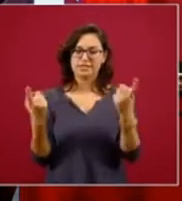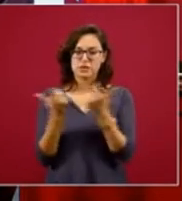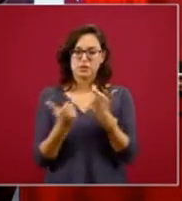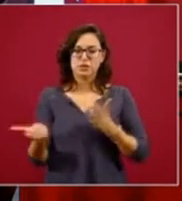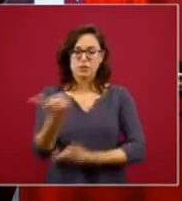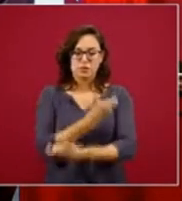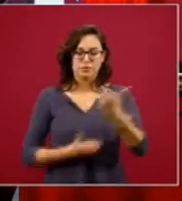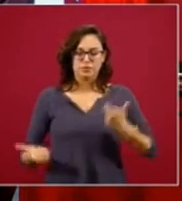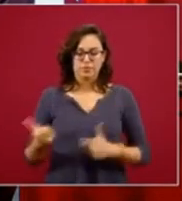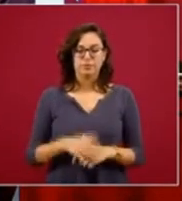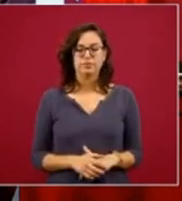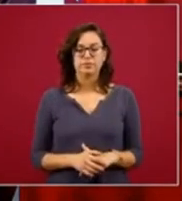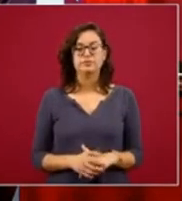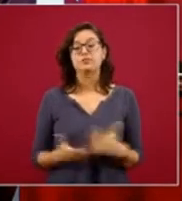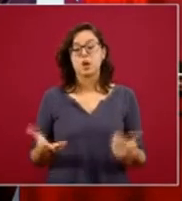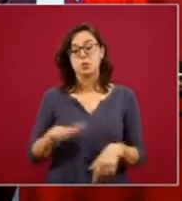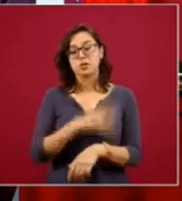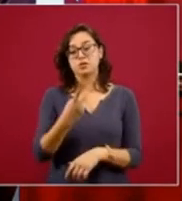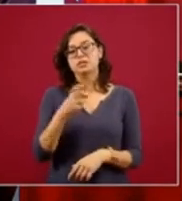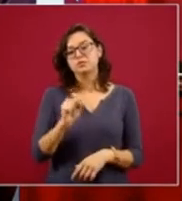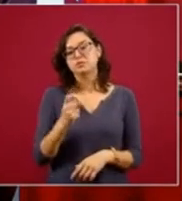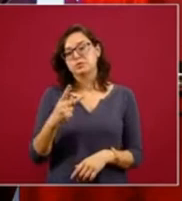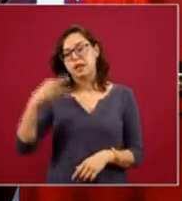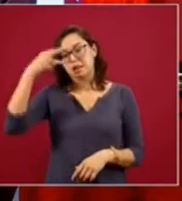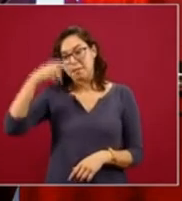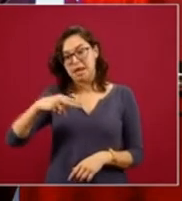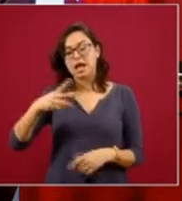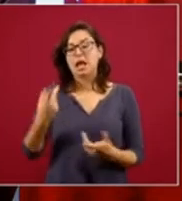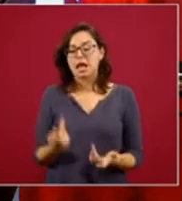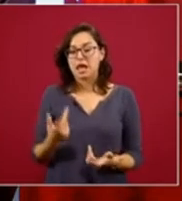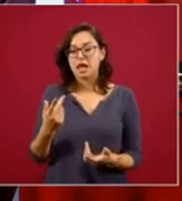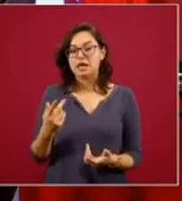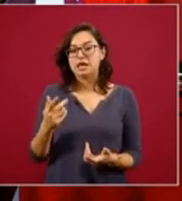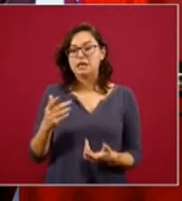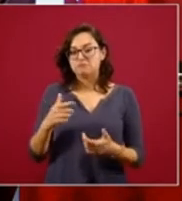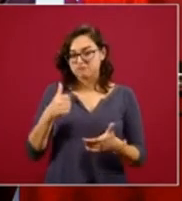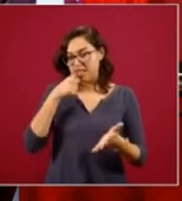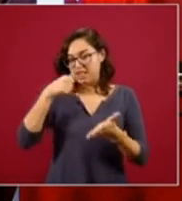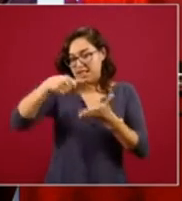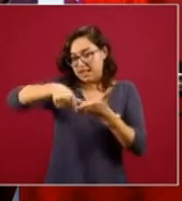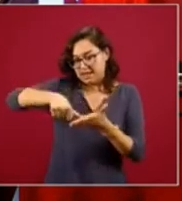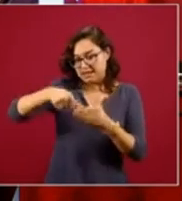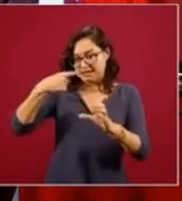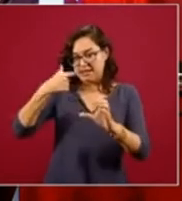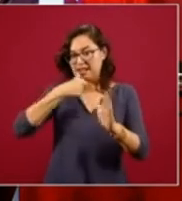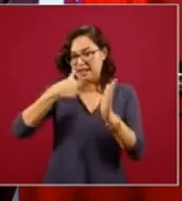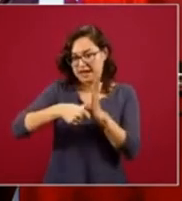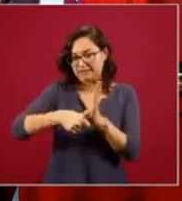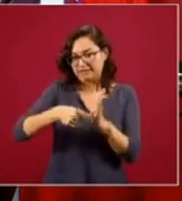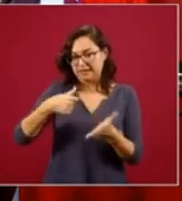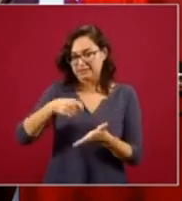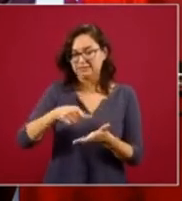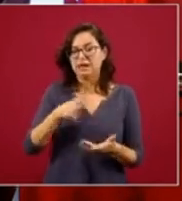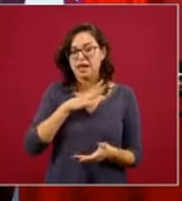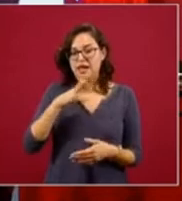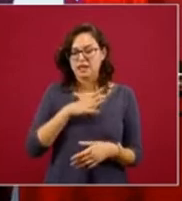económico. Es por ello que el Servicio Postal Mexicano se une a la celebración con la emisión de una estampilla postal. Les voy a leer las